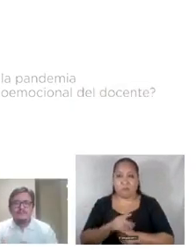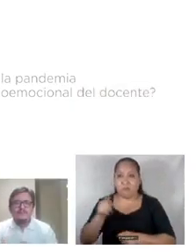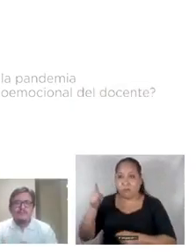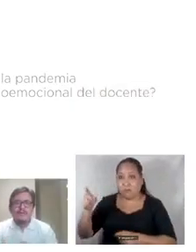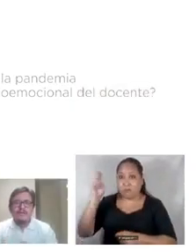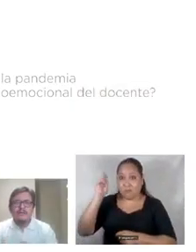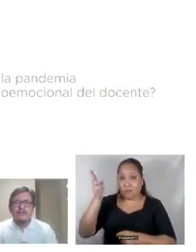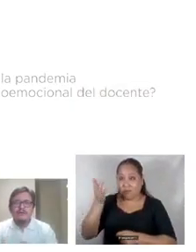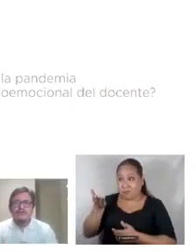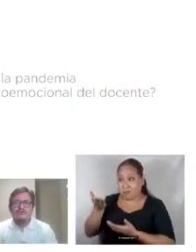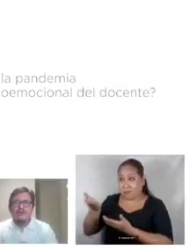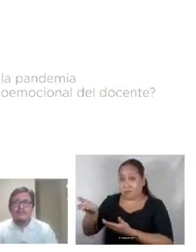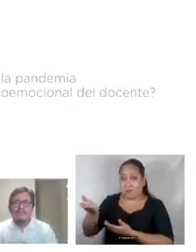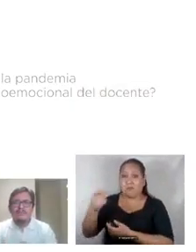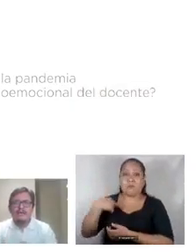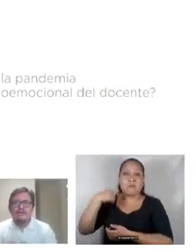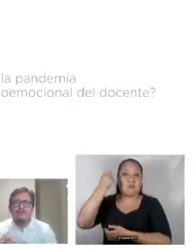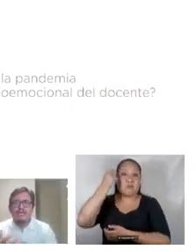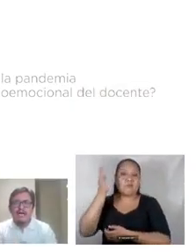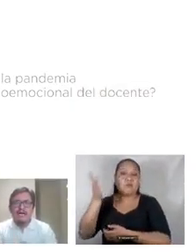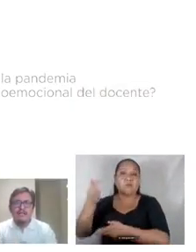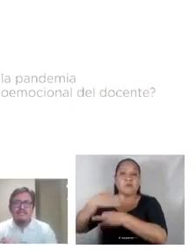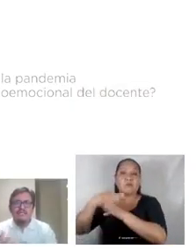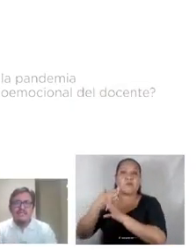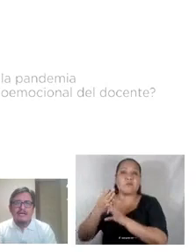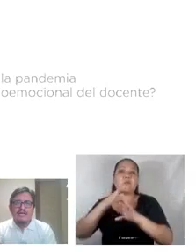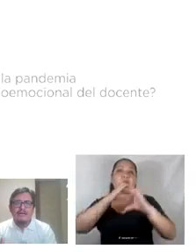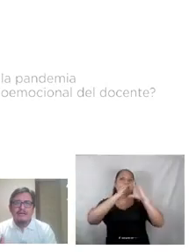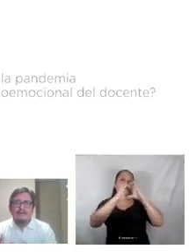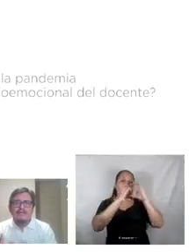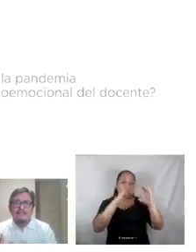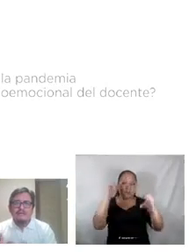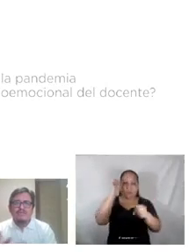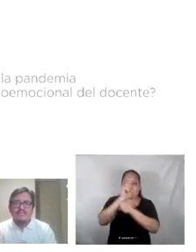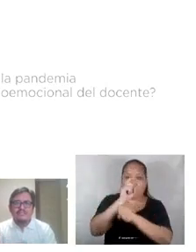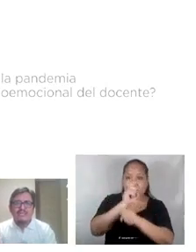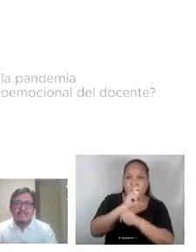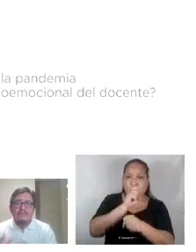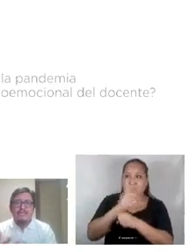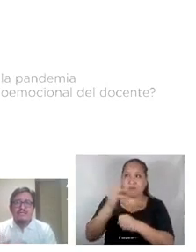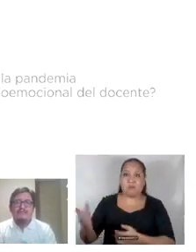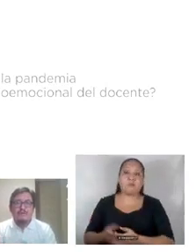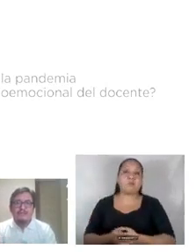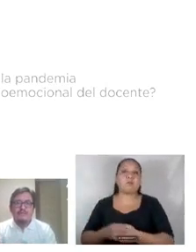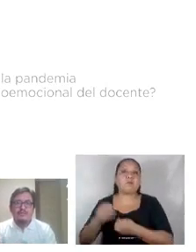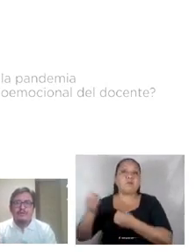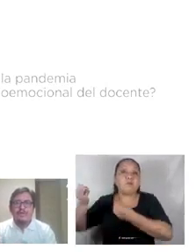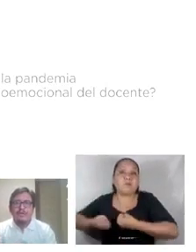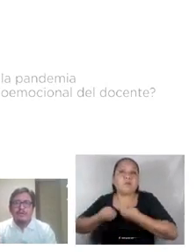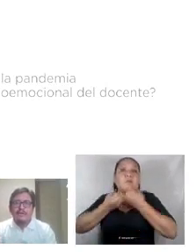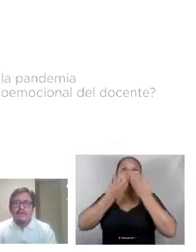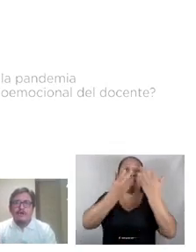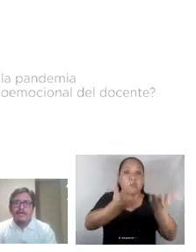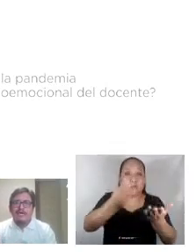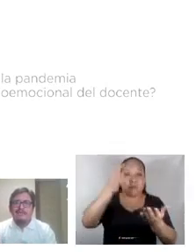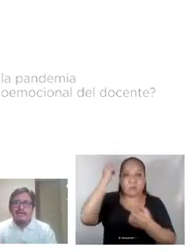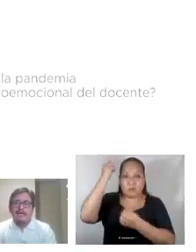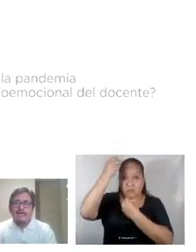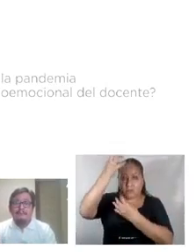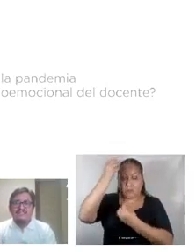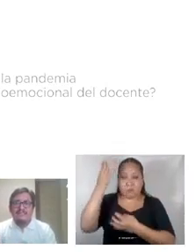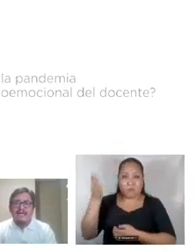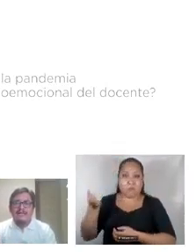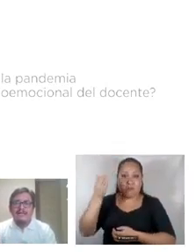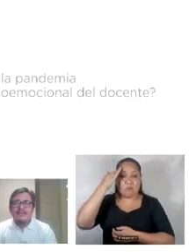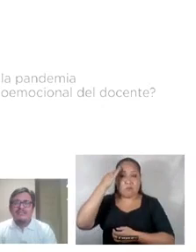esencia, entiendo yo, su capacidad de comunicar, de enseñar, de hacer docencia, de transmitir información. Y creo que